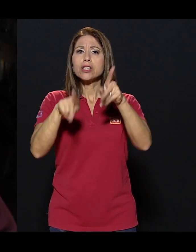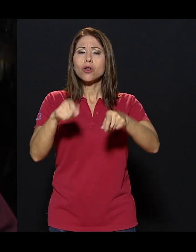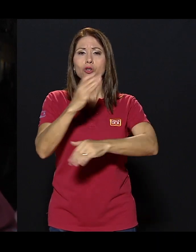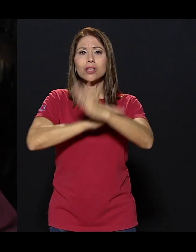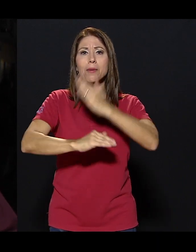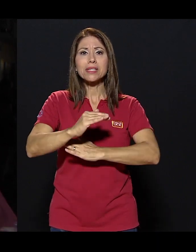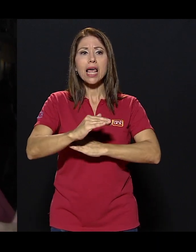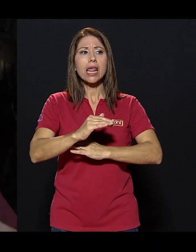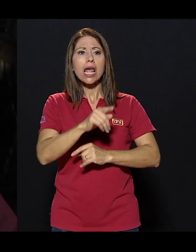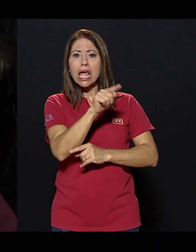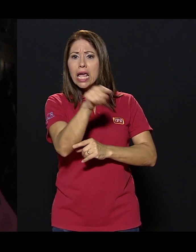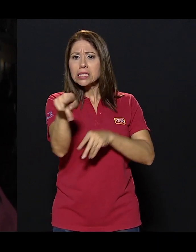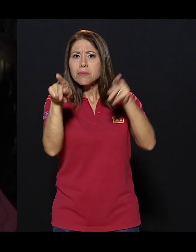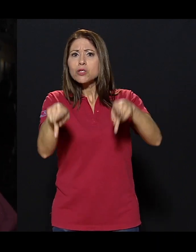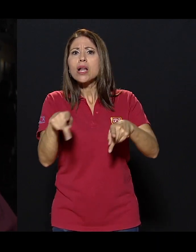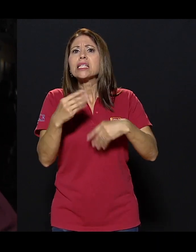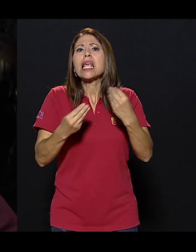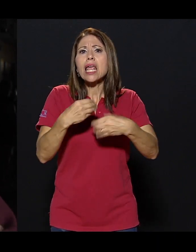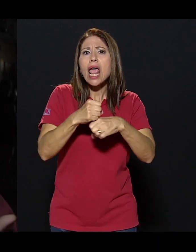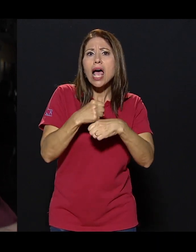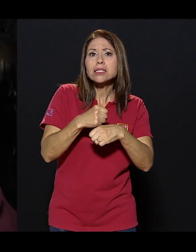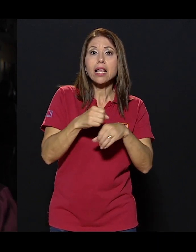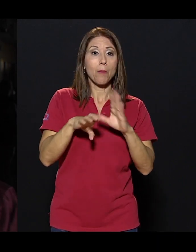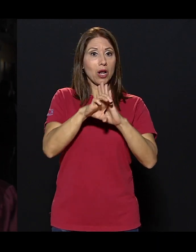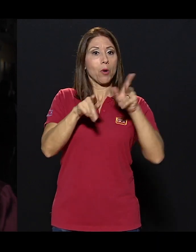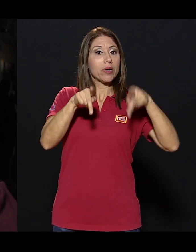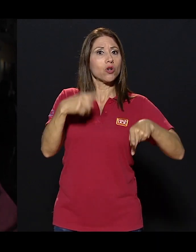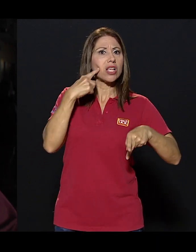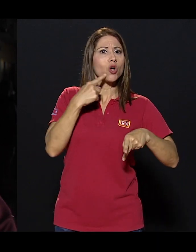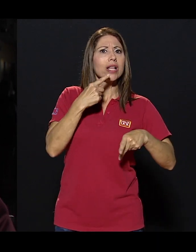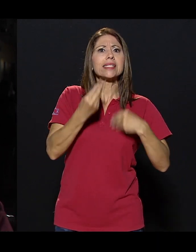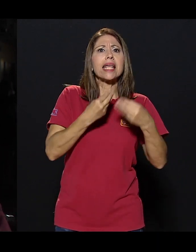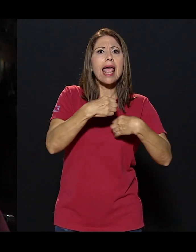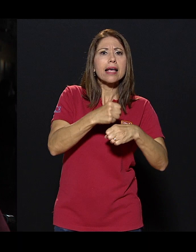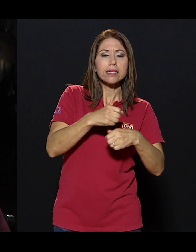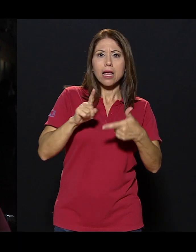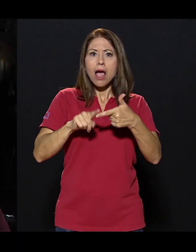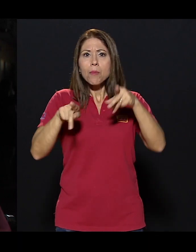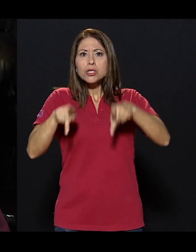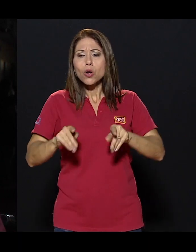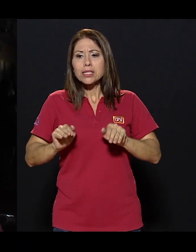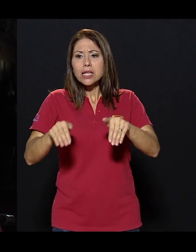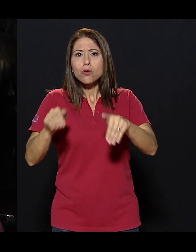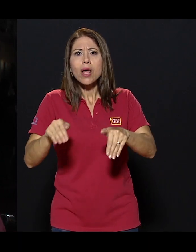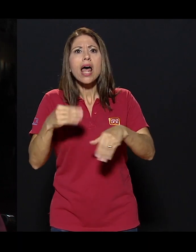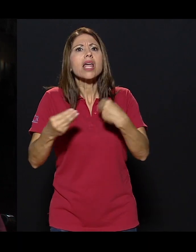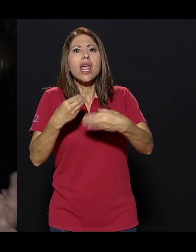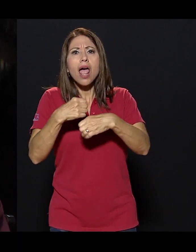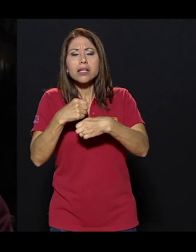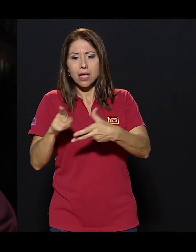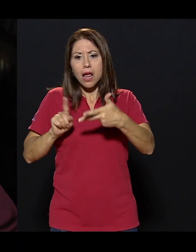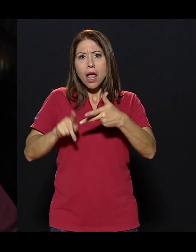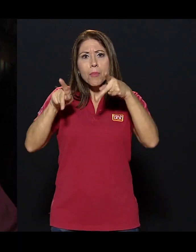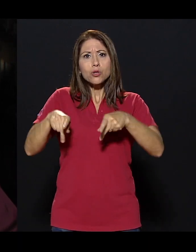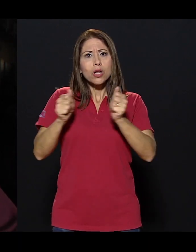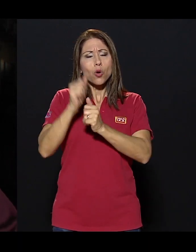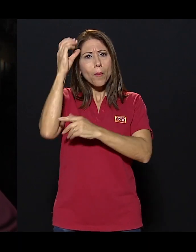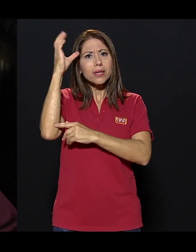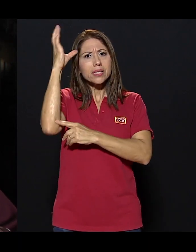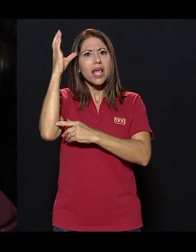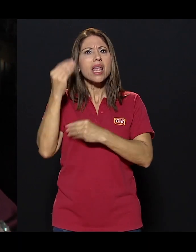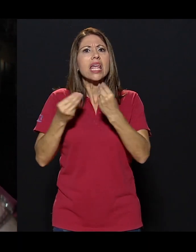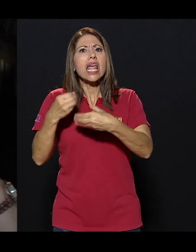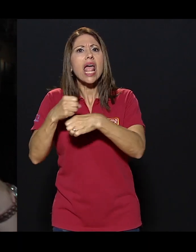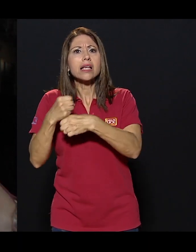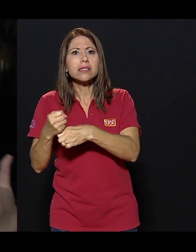discapacidad, ¿y qué hace cada quien? O sea, ¿qué pueden hacer las personas sordas? ¿Qué pueden hacer las personas en silla de ruedas? ¿Qué pueden hacer las personas con parálisis